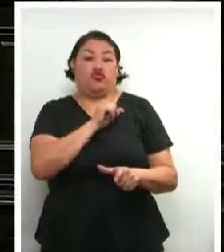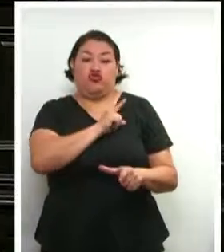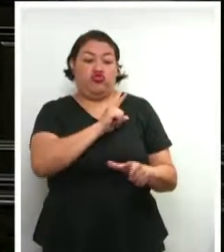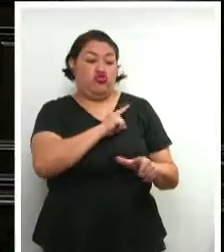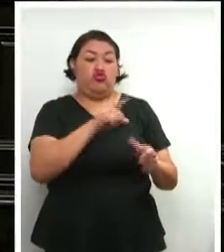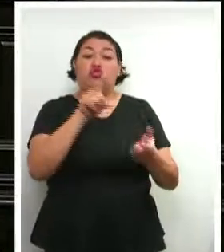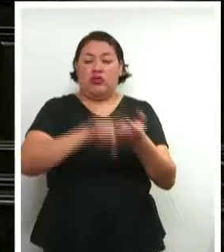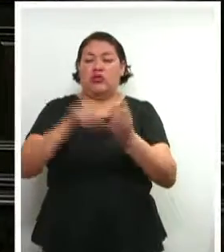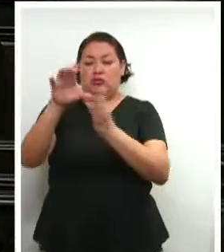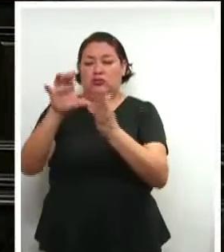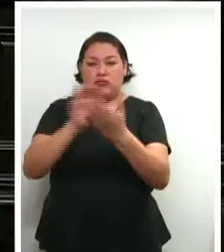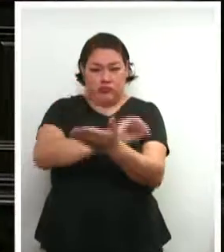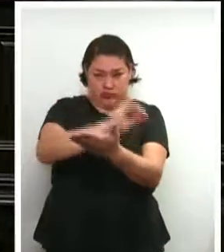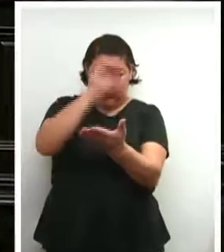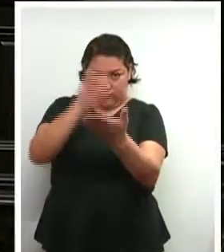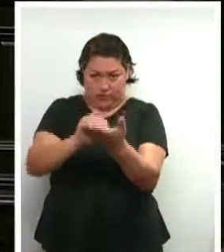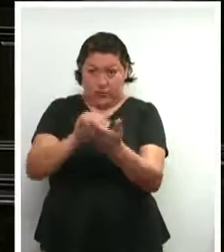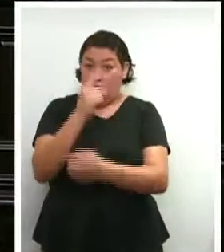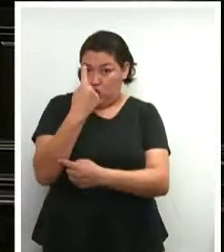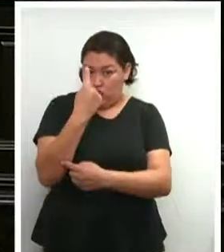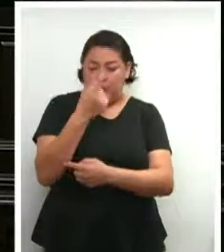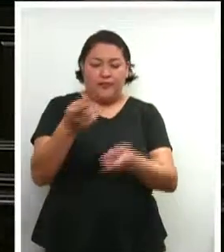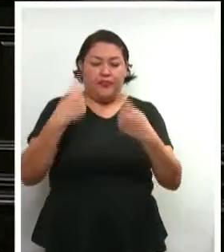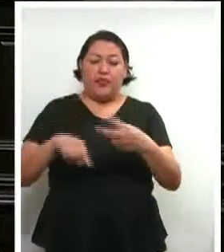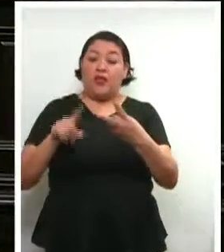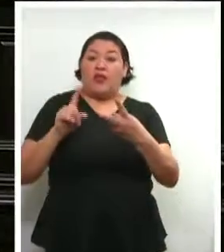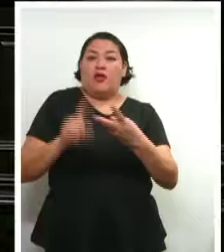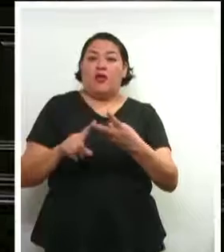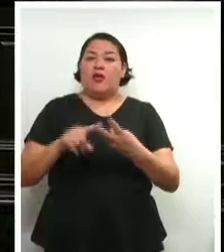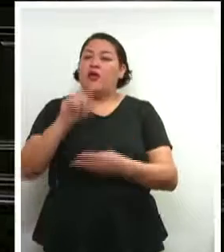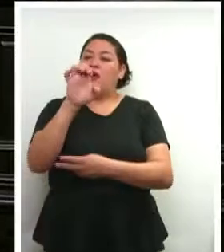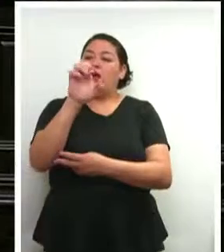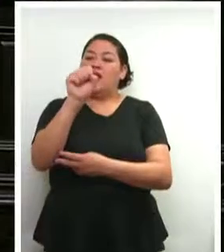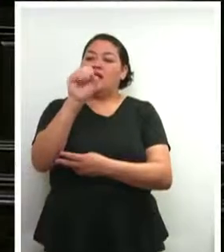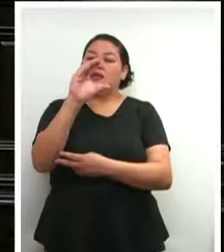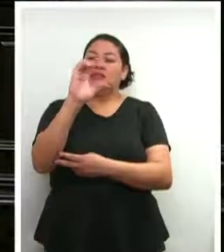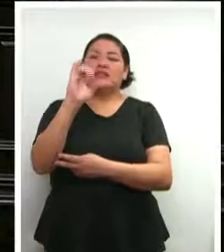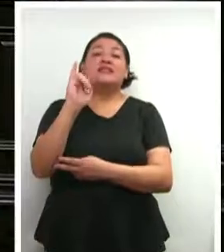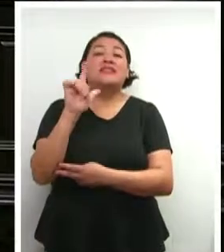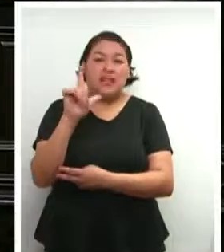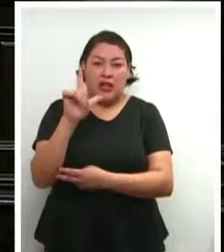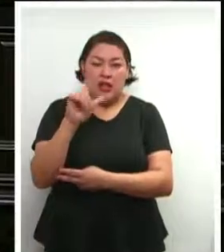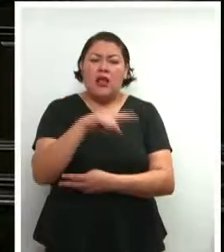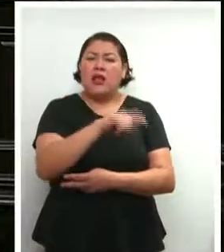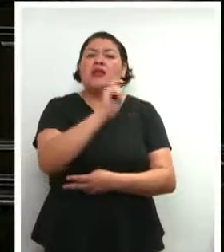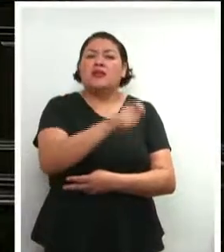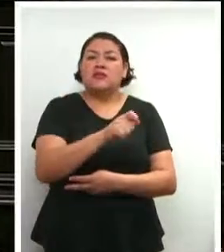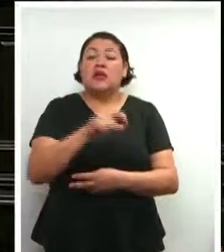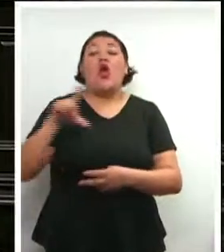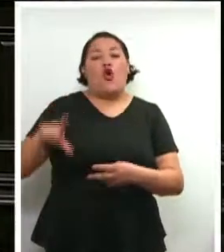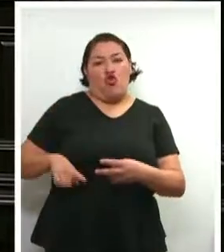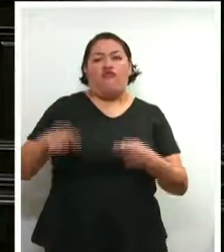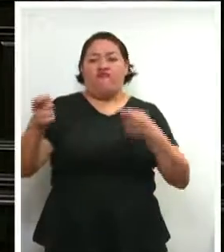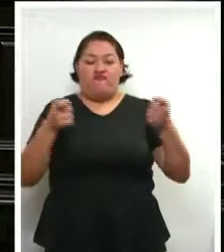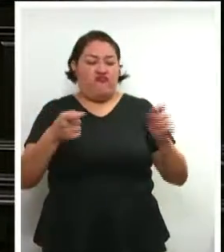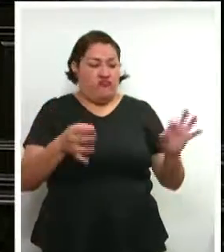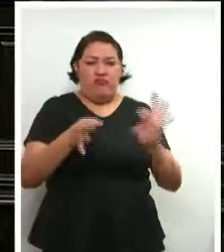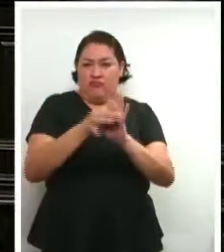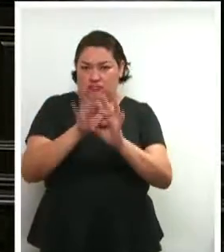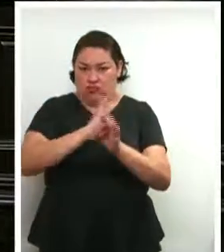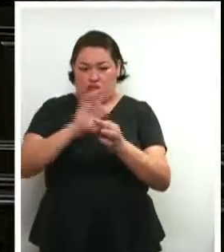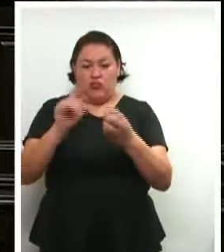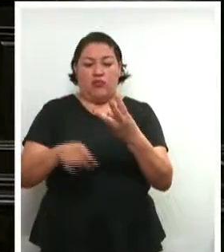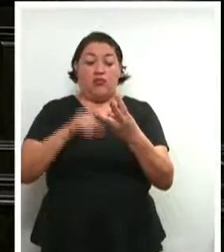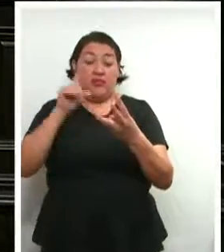en la Constitución. La esencialidad, ya que resulta central para la configuración del Estado y su modelo.